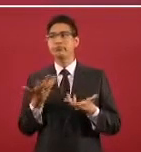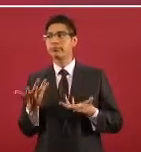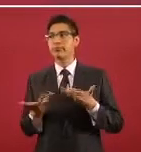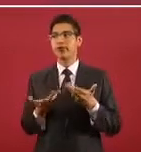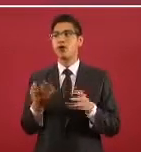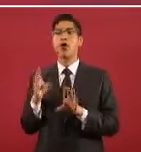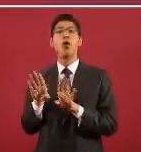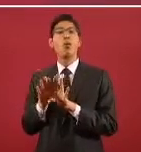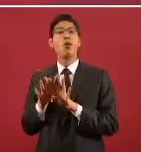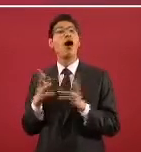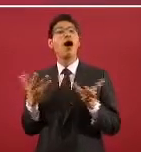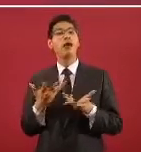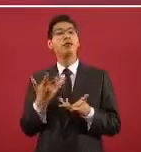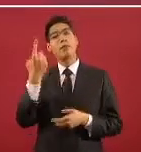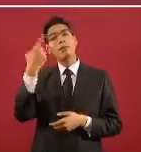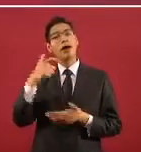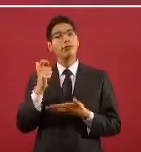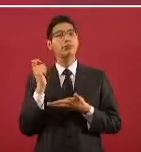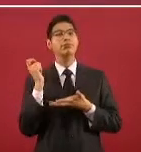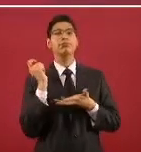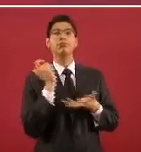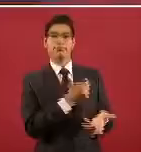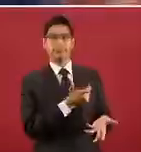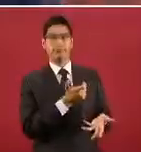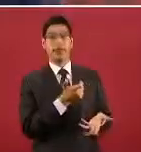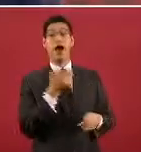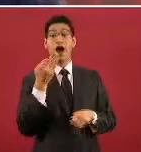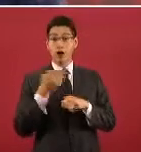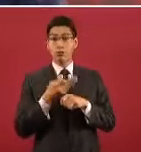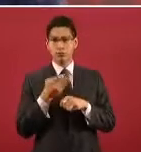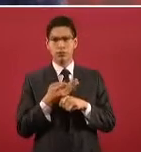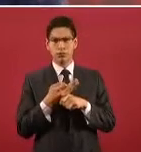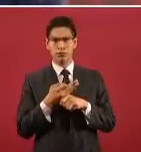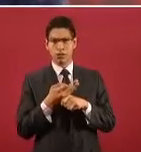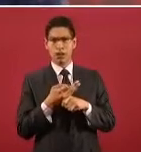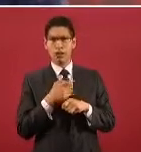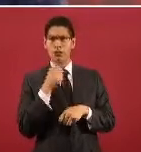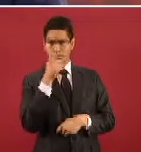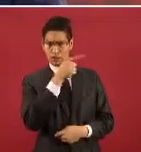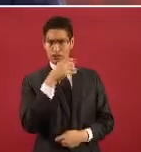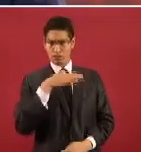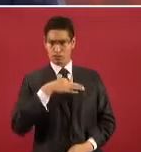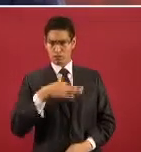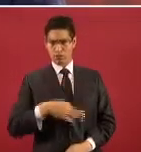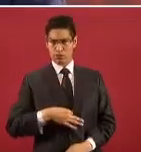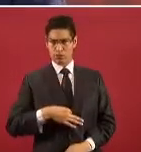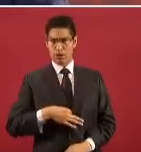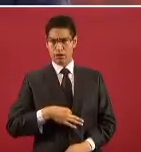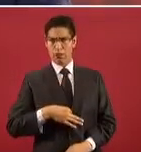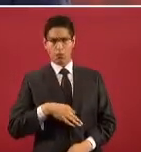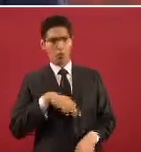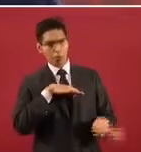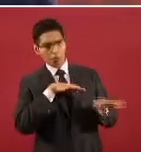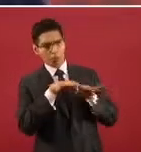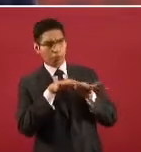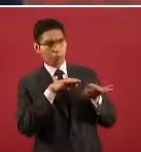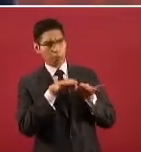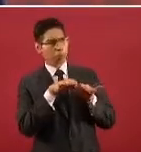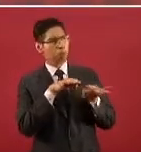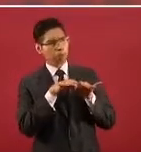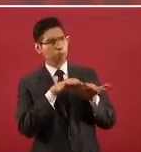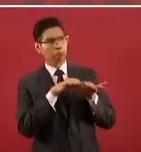Este año se está trabajando en el tren Toluca, y hay